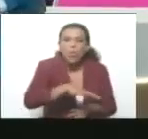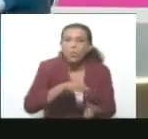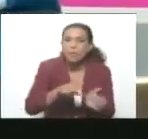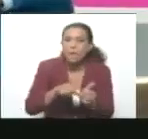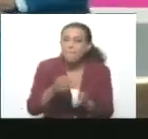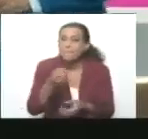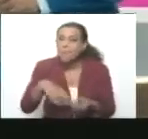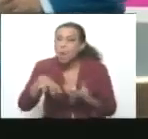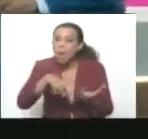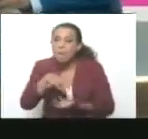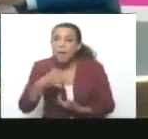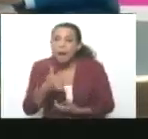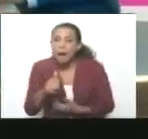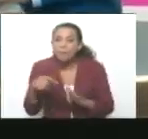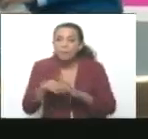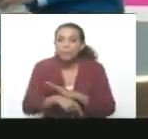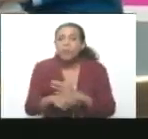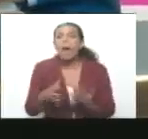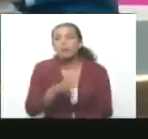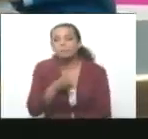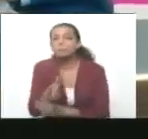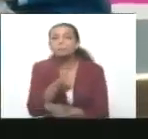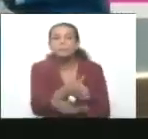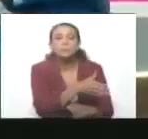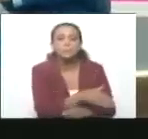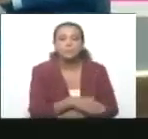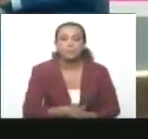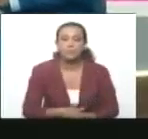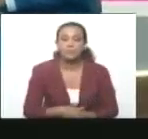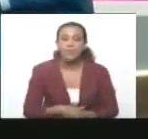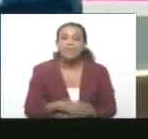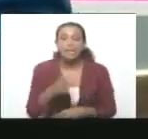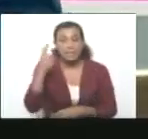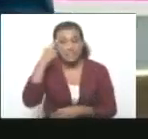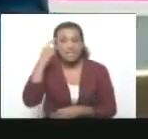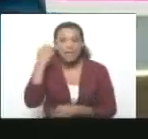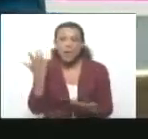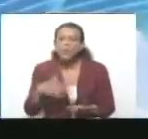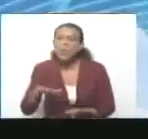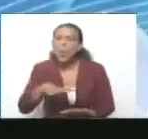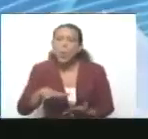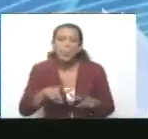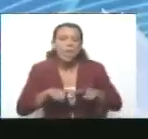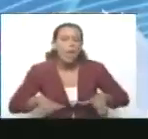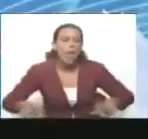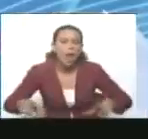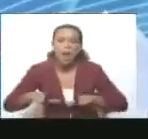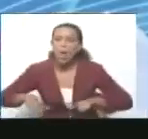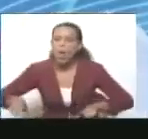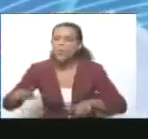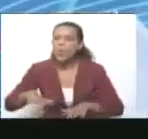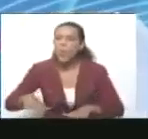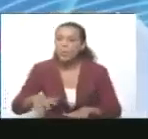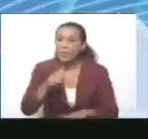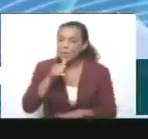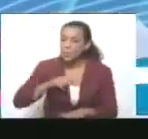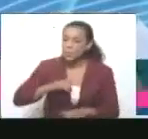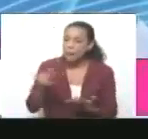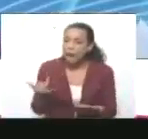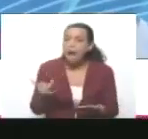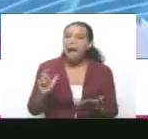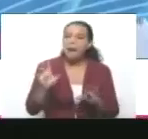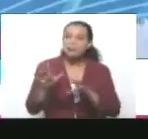parir resultados. ¿Qué me dice Marco Torres? Es así, mi comandante, nos permite territorializar los problemas del pueblo. Y a través de esta herramienta, todas las denuncias que llegan al puesto de